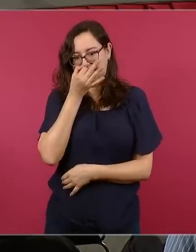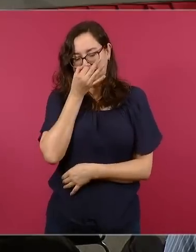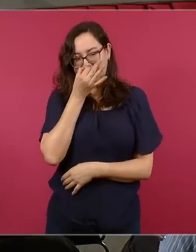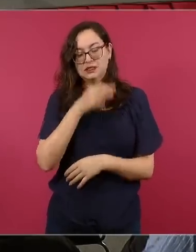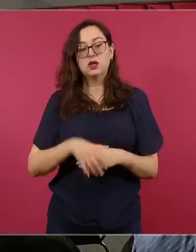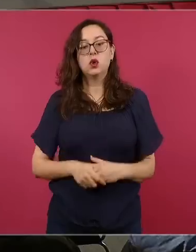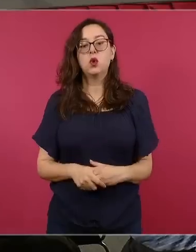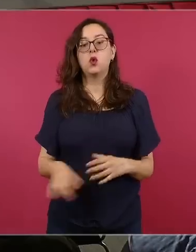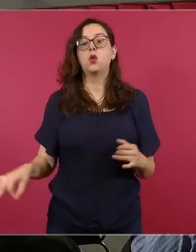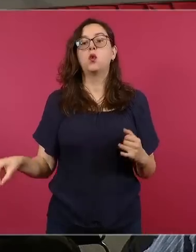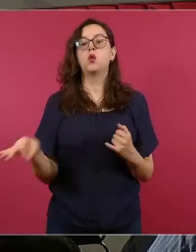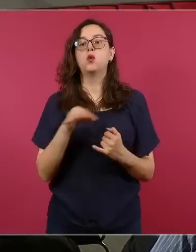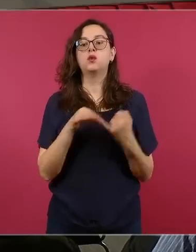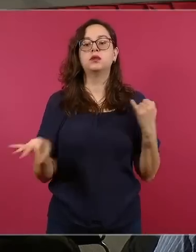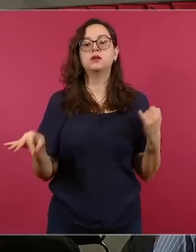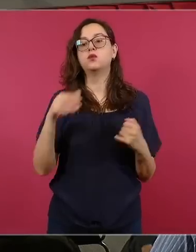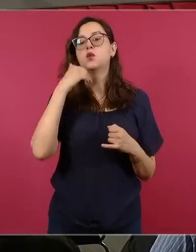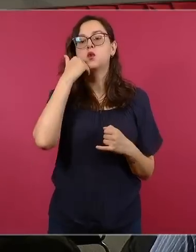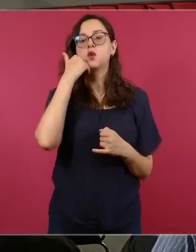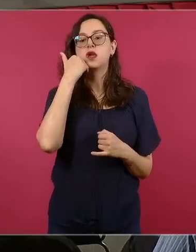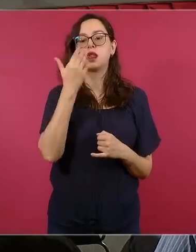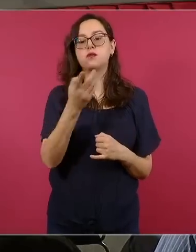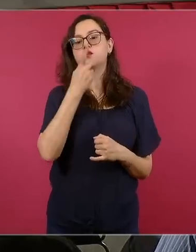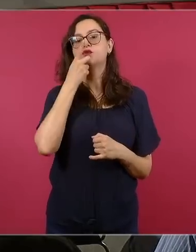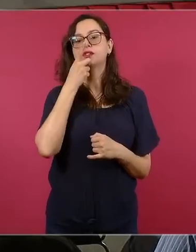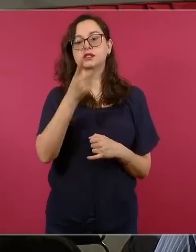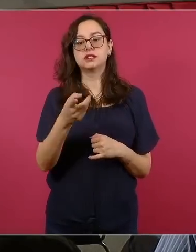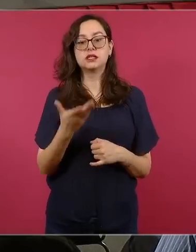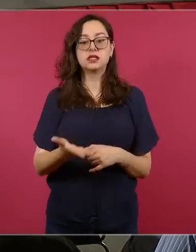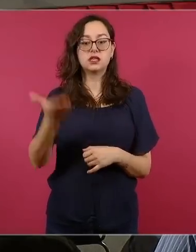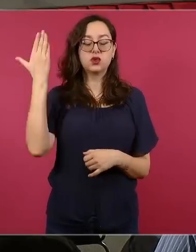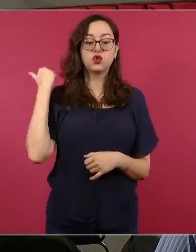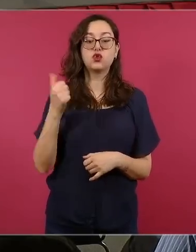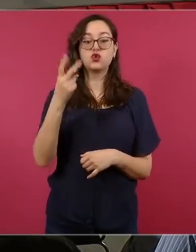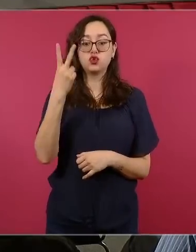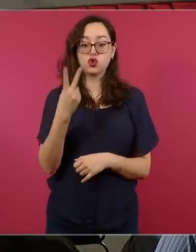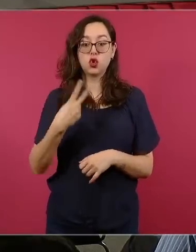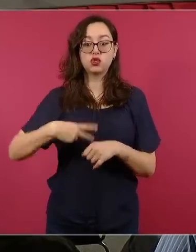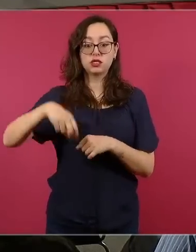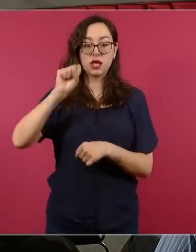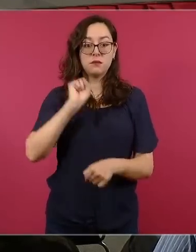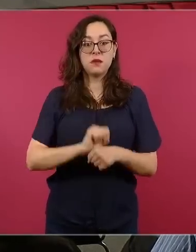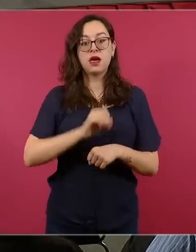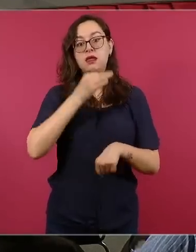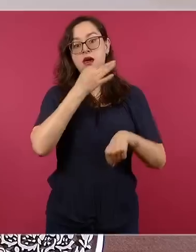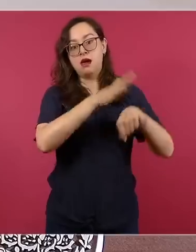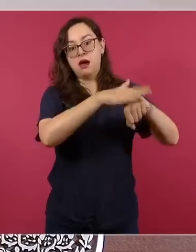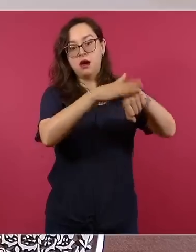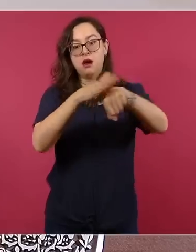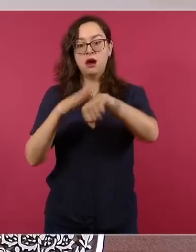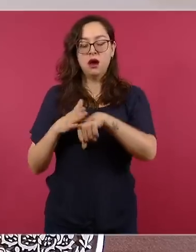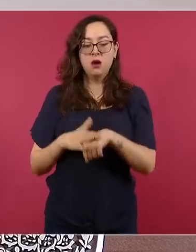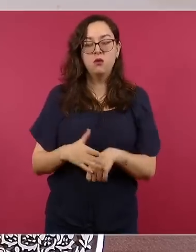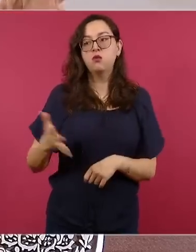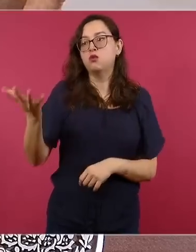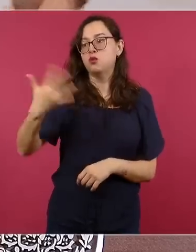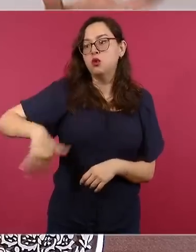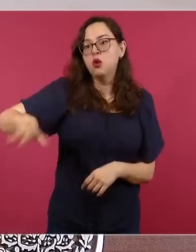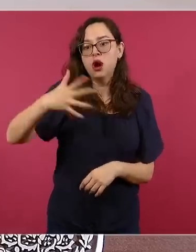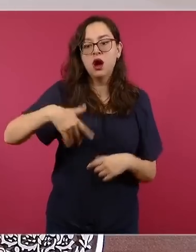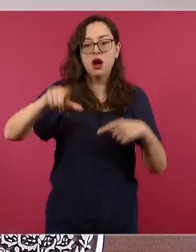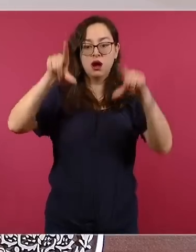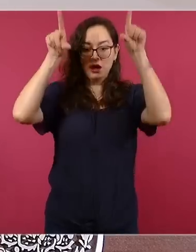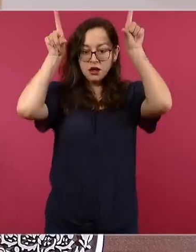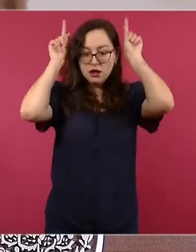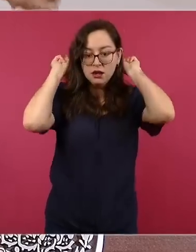breve, queríamos reportar, hace 2 semanas lanzamos esta convocatoria de enfermera especialista. Como saben, las